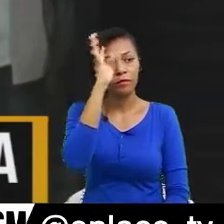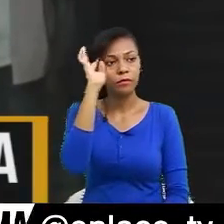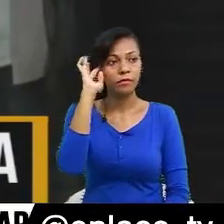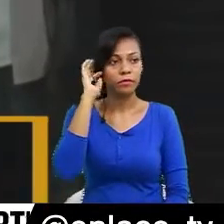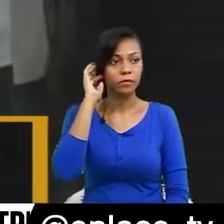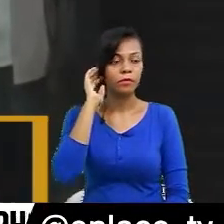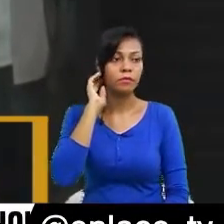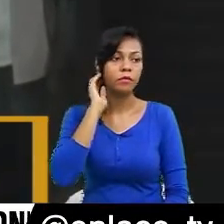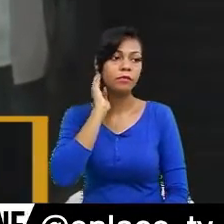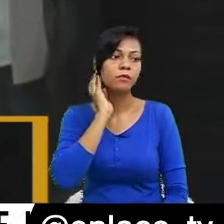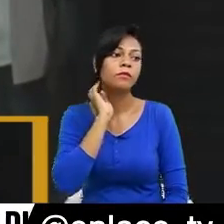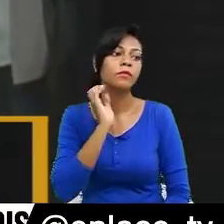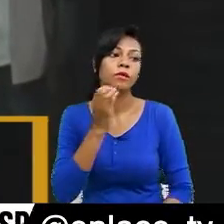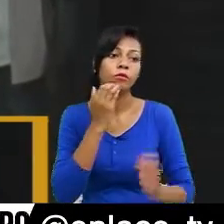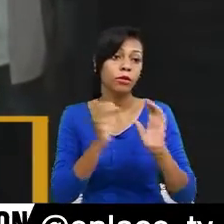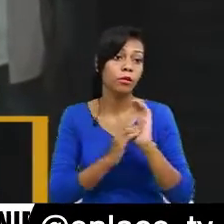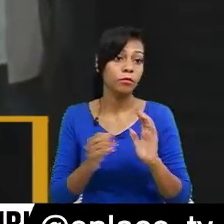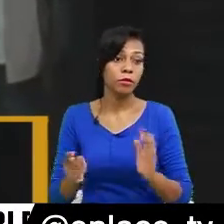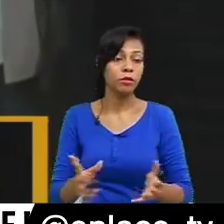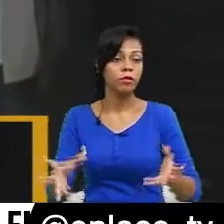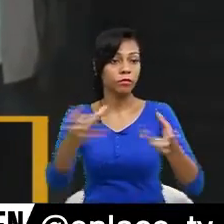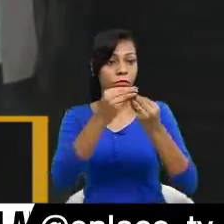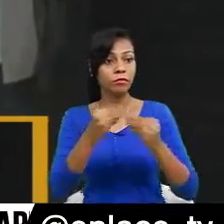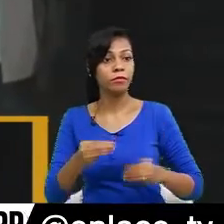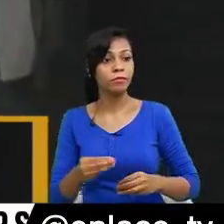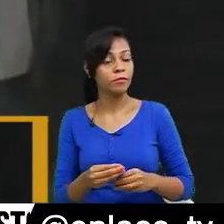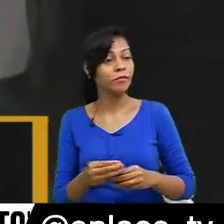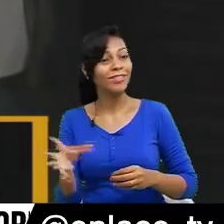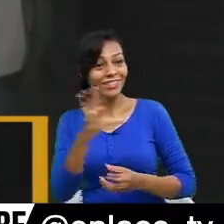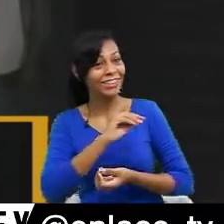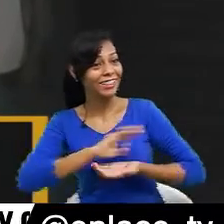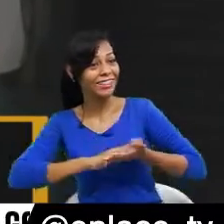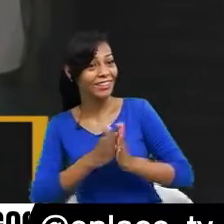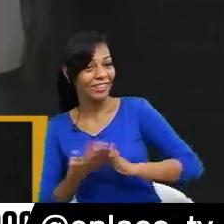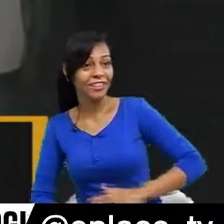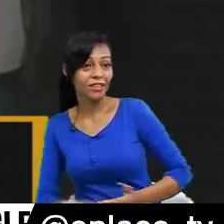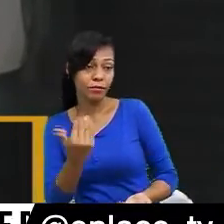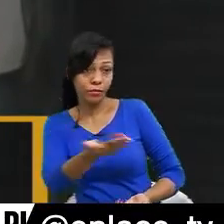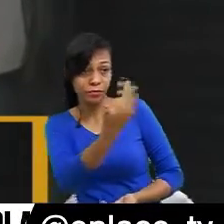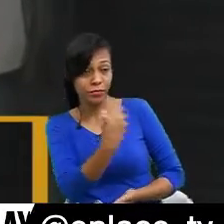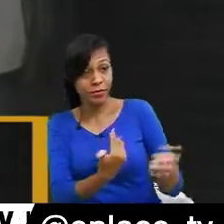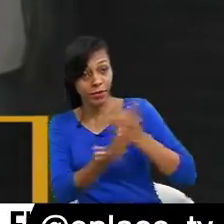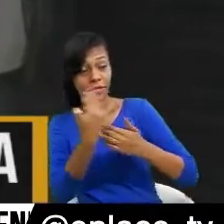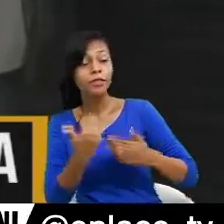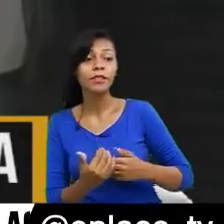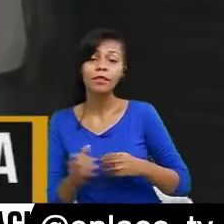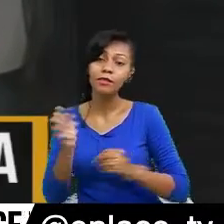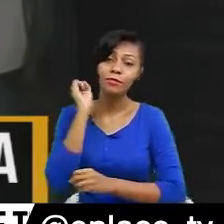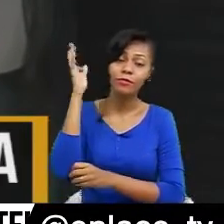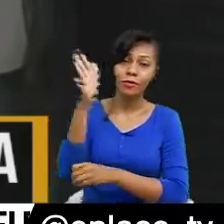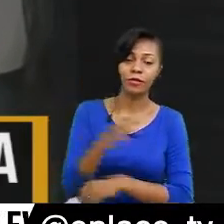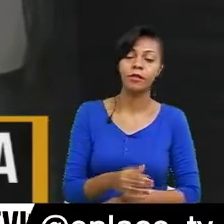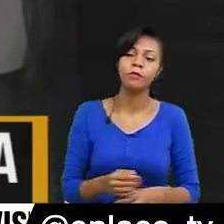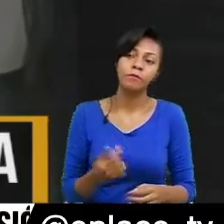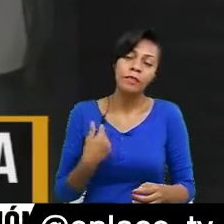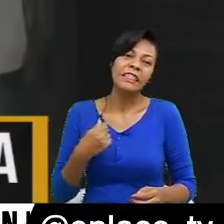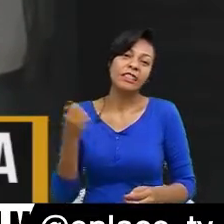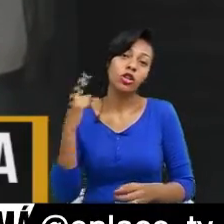a la comunidad a que venga, observe esta exposición que tenemos. Es un poco de lo que se ha hecho